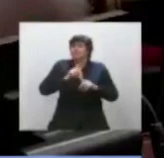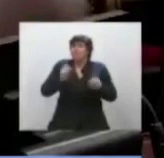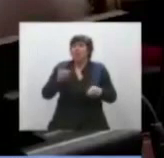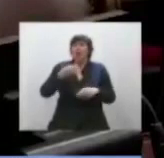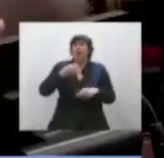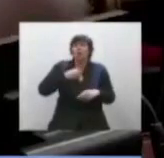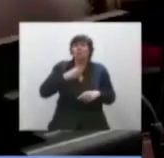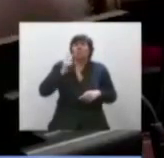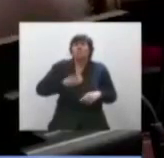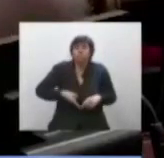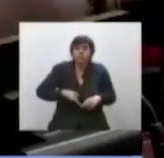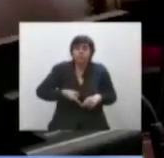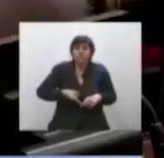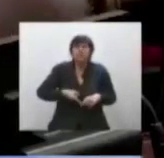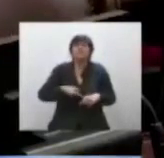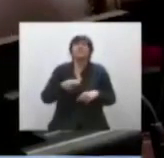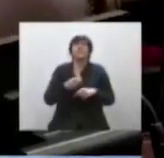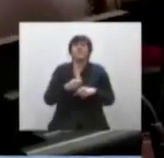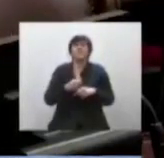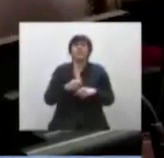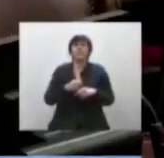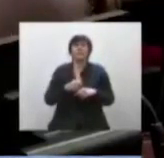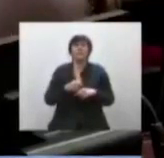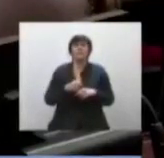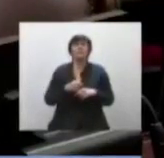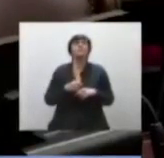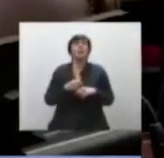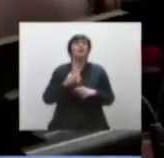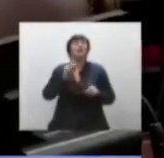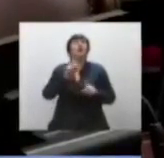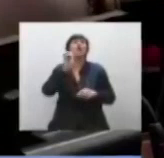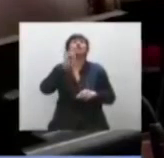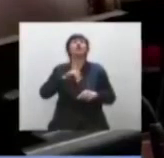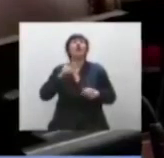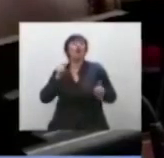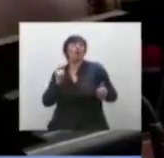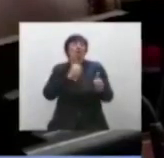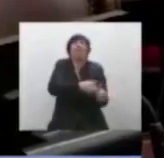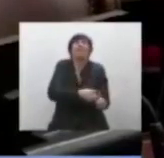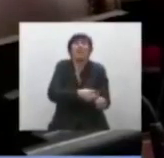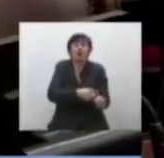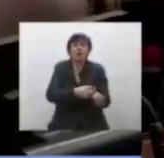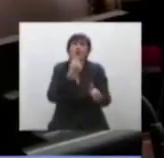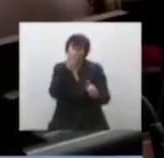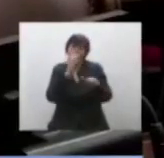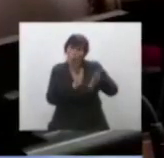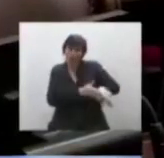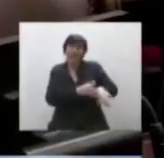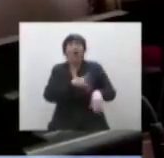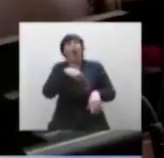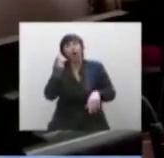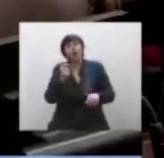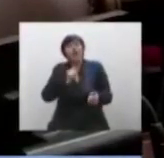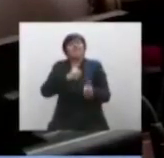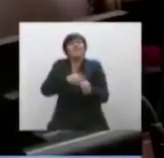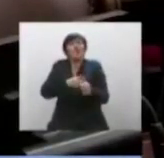No hace falta que te pongan un revólver, no hace falta que te peguen. Una trompada o te priven el de tu libertad. El acto ya es violencia. Entonces me parece que esas cosas que tuvimos que escuchar realmente son